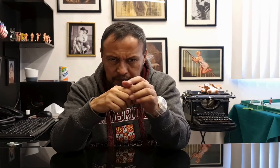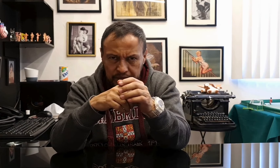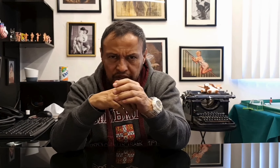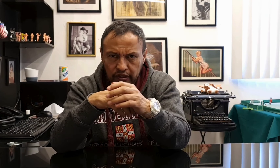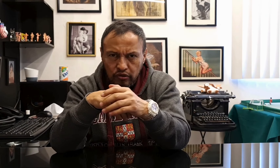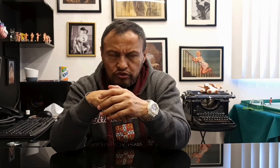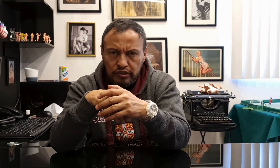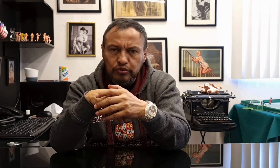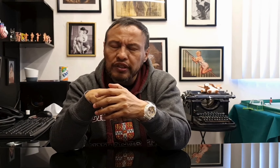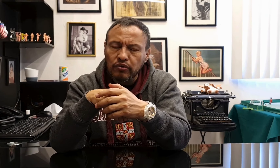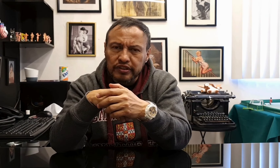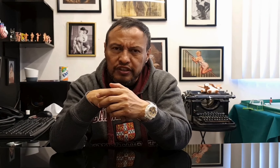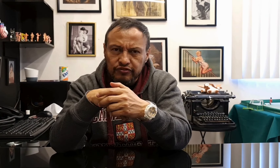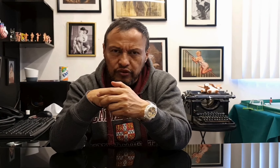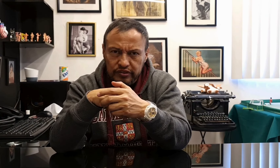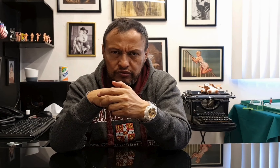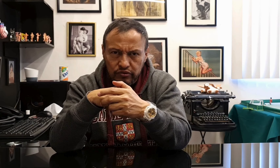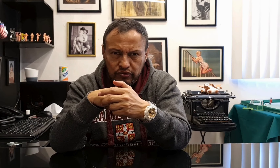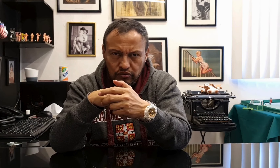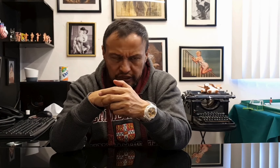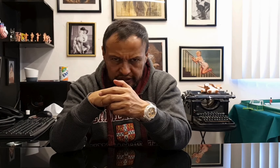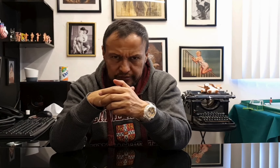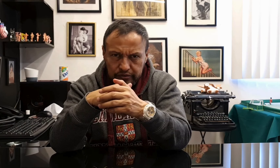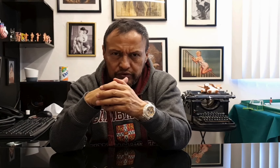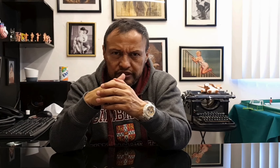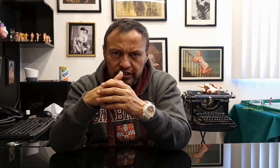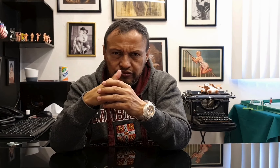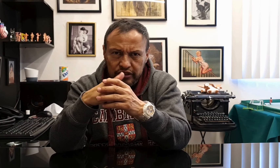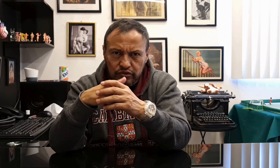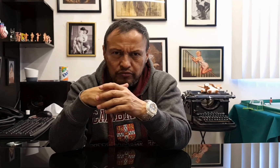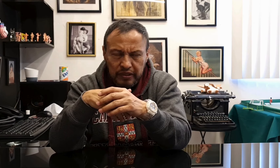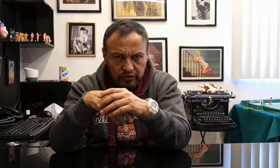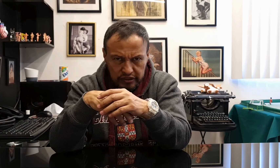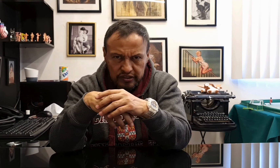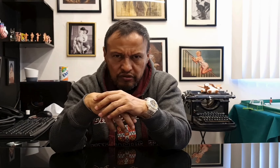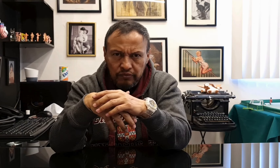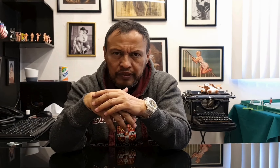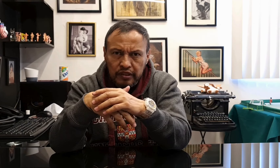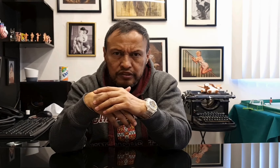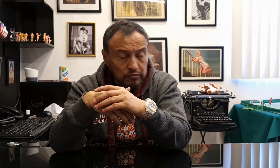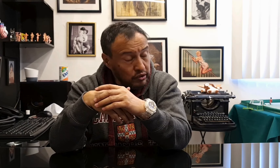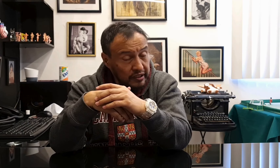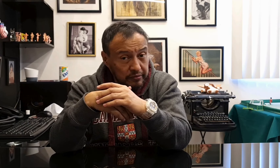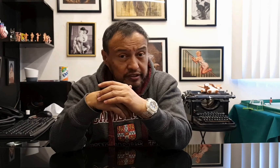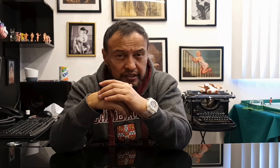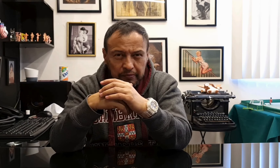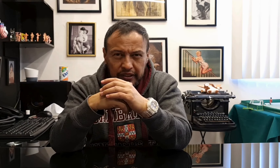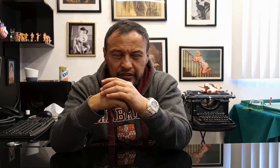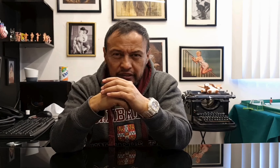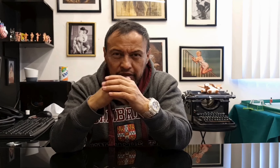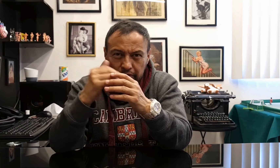abajo contribuyan con este esfuerzo colectivo, con este esfuerzo periodístico,